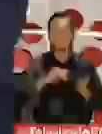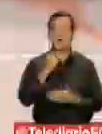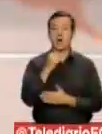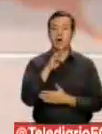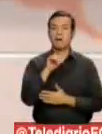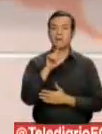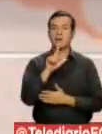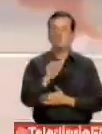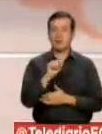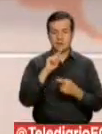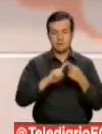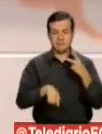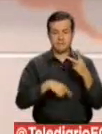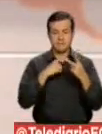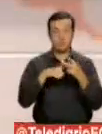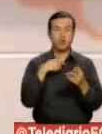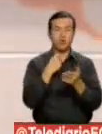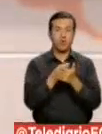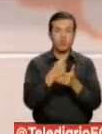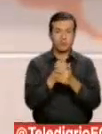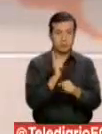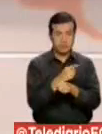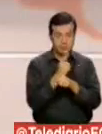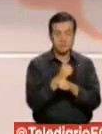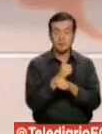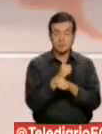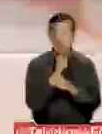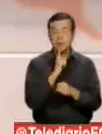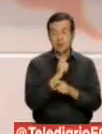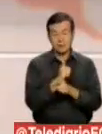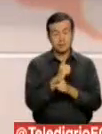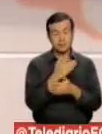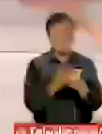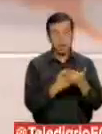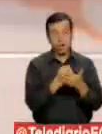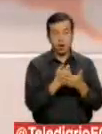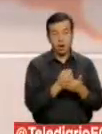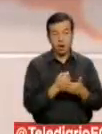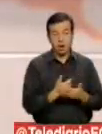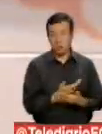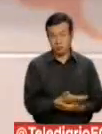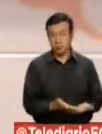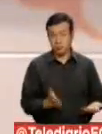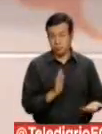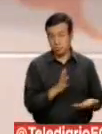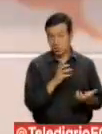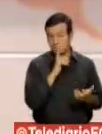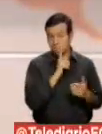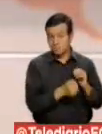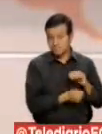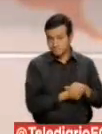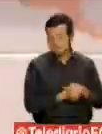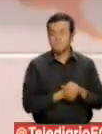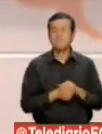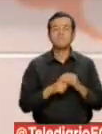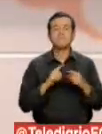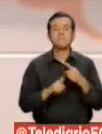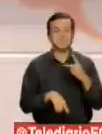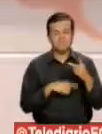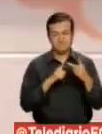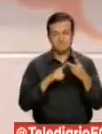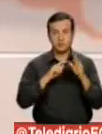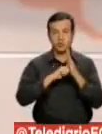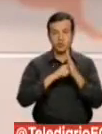Gabela y la compra de los helicópteros. Por supuesto. Más que nada, hay que tomar en cuenta además que en la